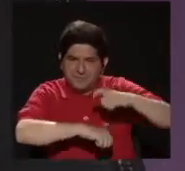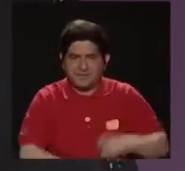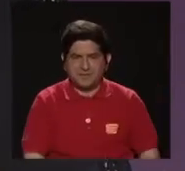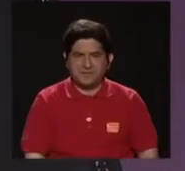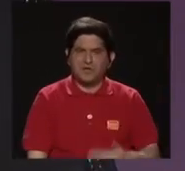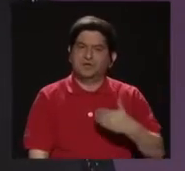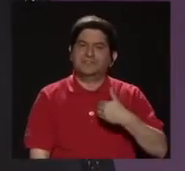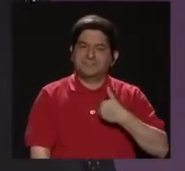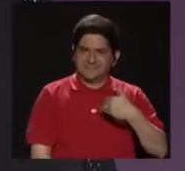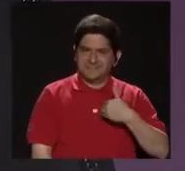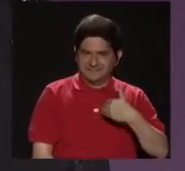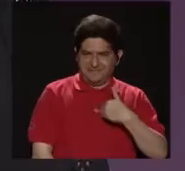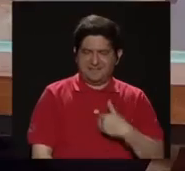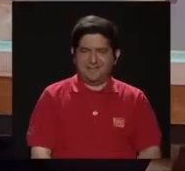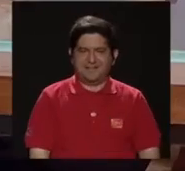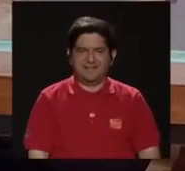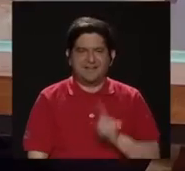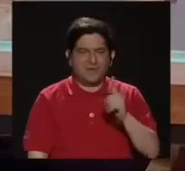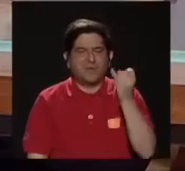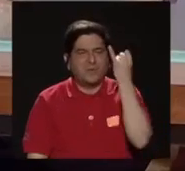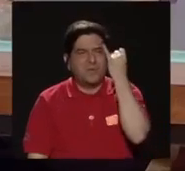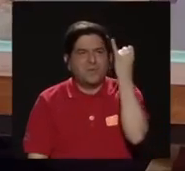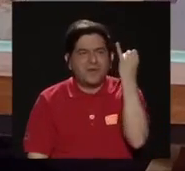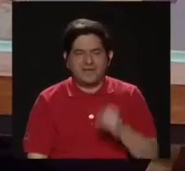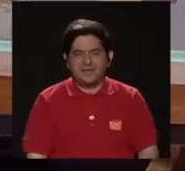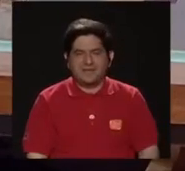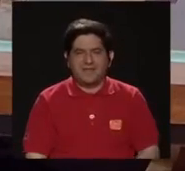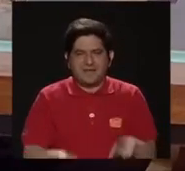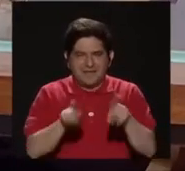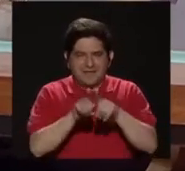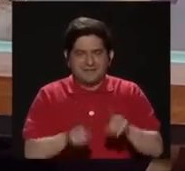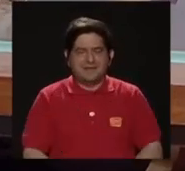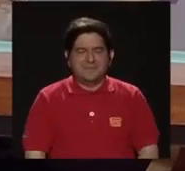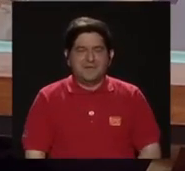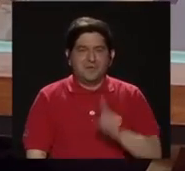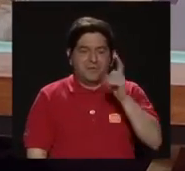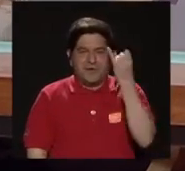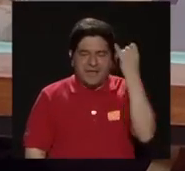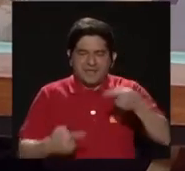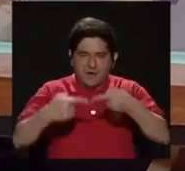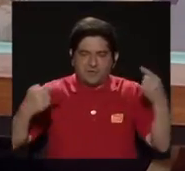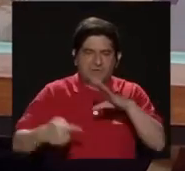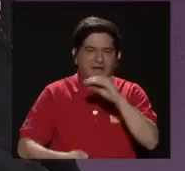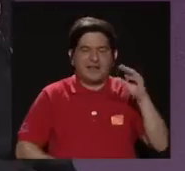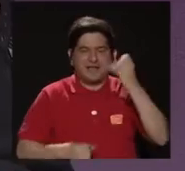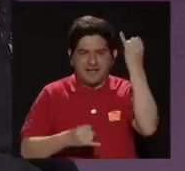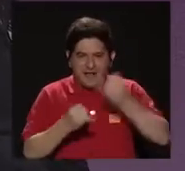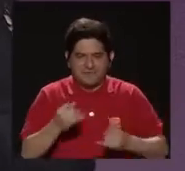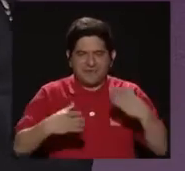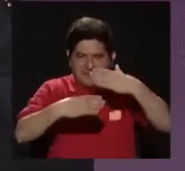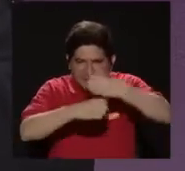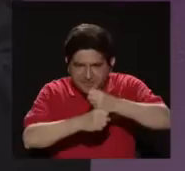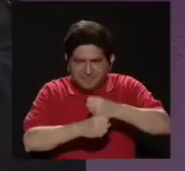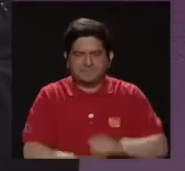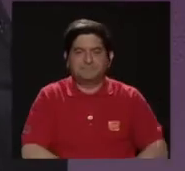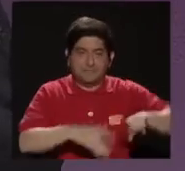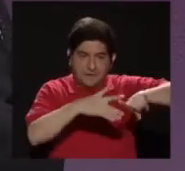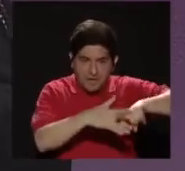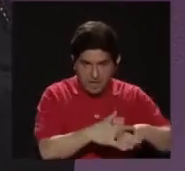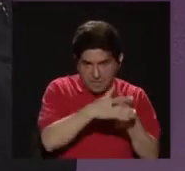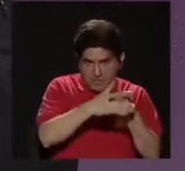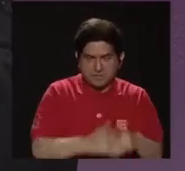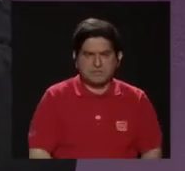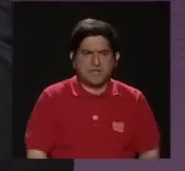hay una tesis, una síntesis, una tesis, una antítesis y una síntesis. Arrancamos